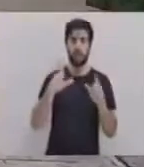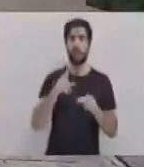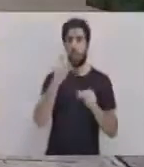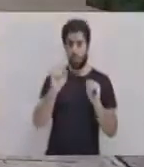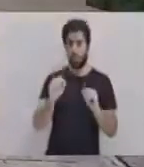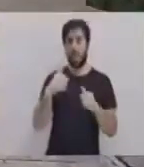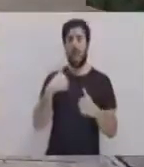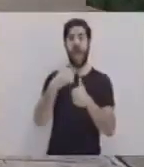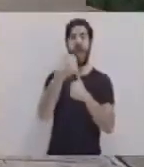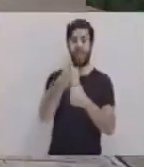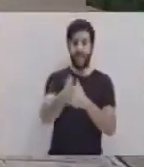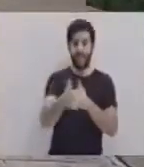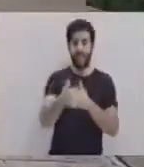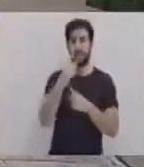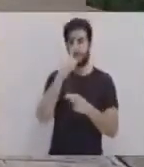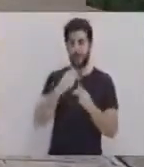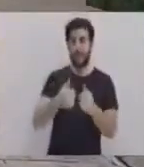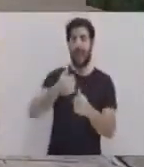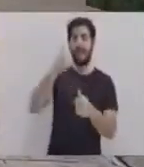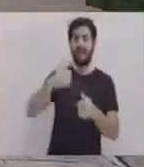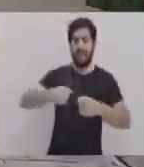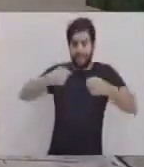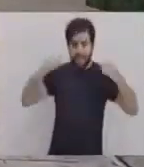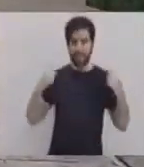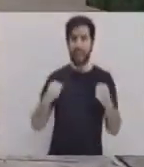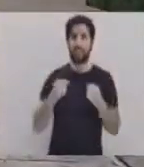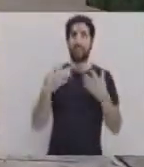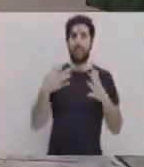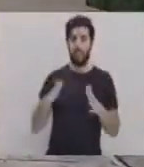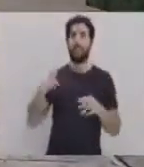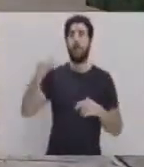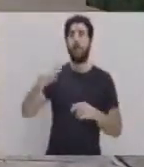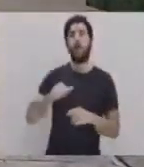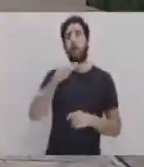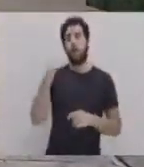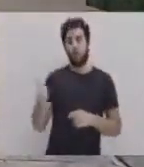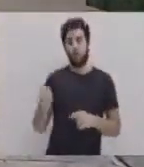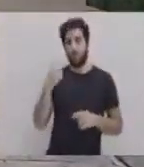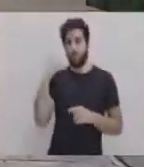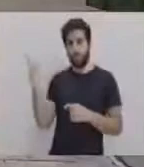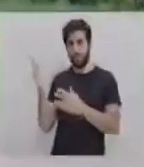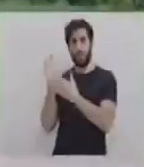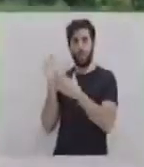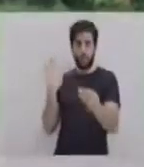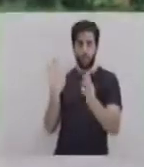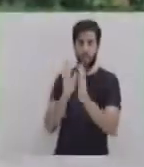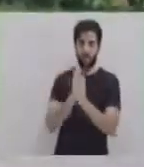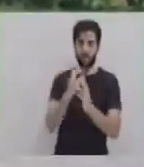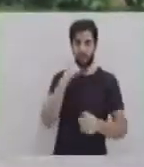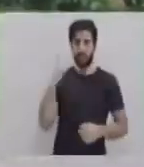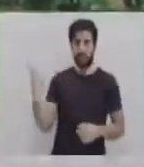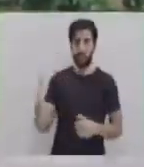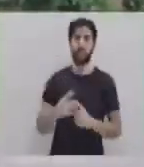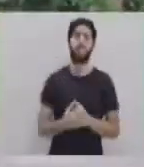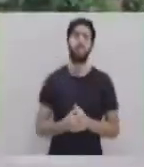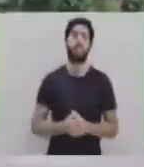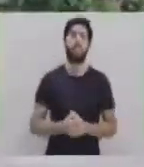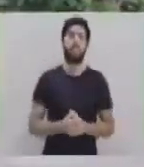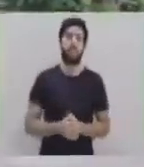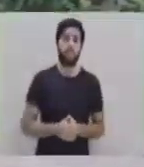puedes hacer también hacia atrás. El siguiente ejercicio va a ser la cintura y lo vamos a hacer círculos hacia el lado